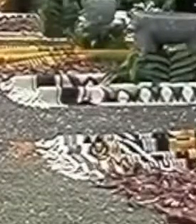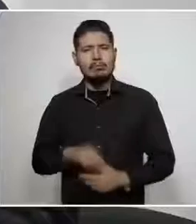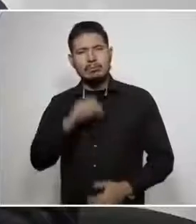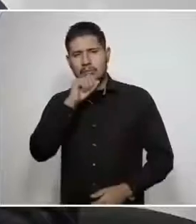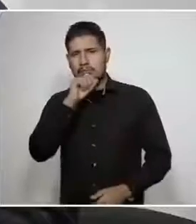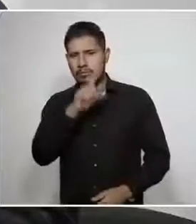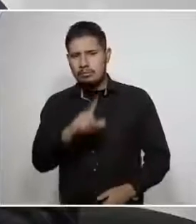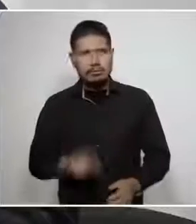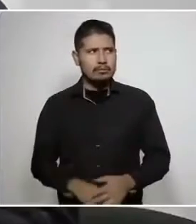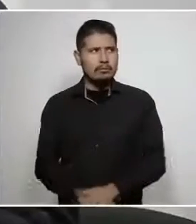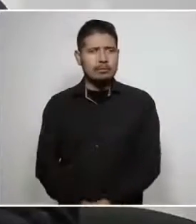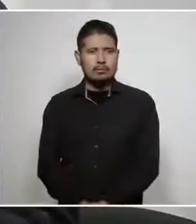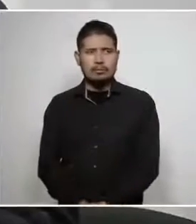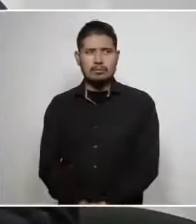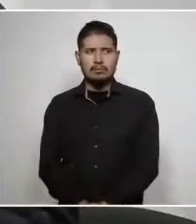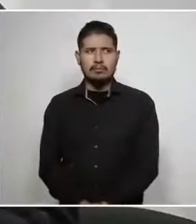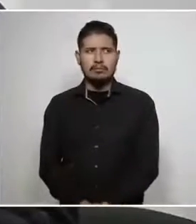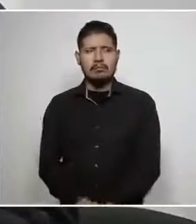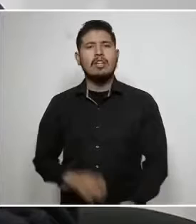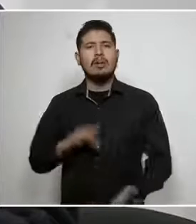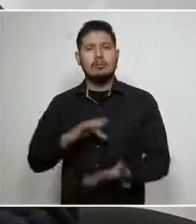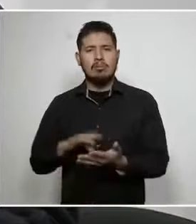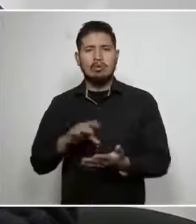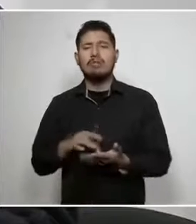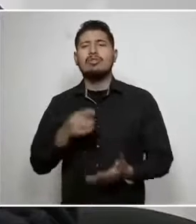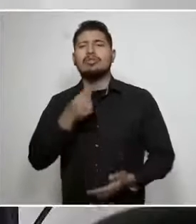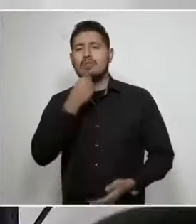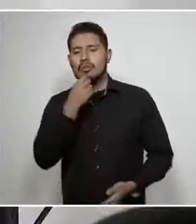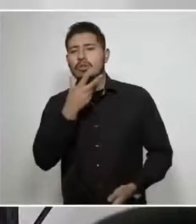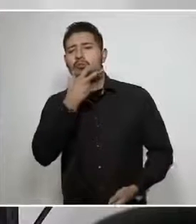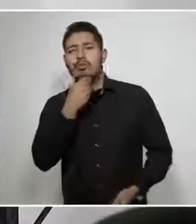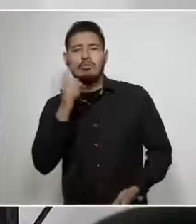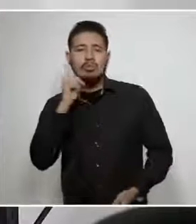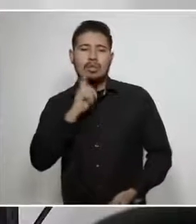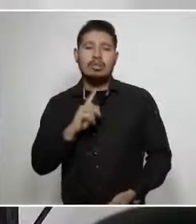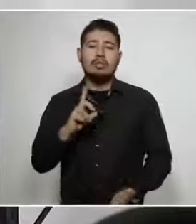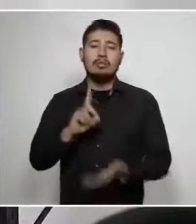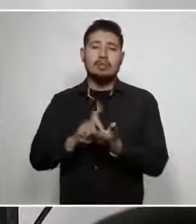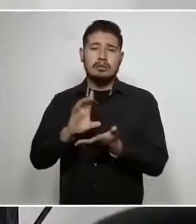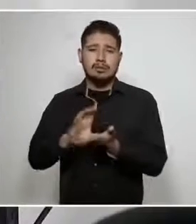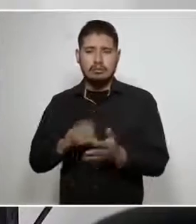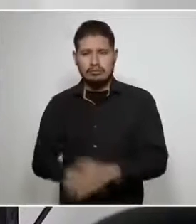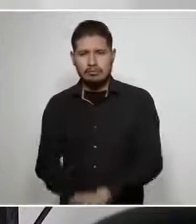mismo el apoyo a niñas, a niños con discapacidad.